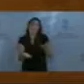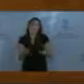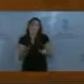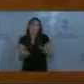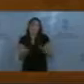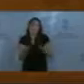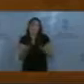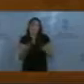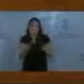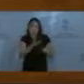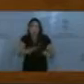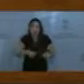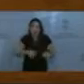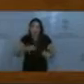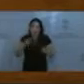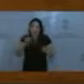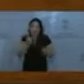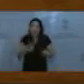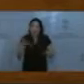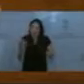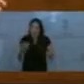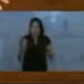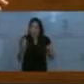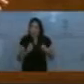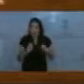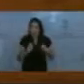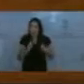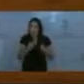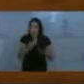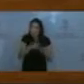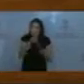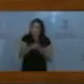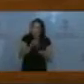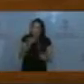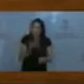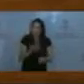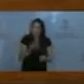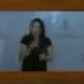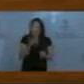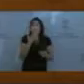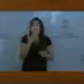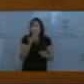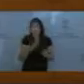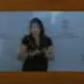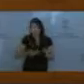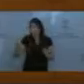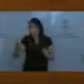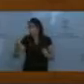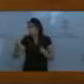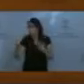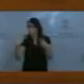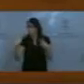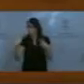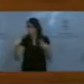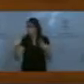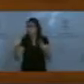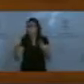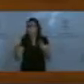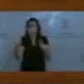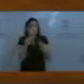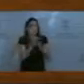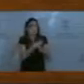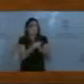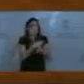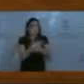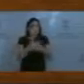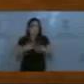debe residir y donde uno debe tributar. A partir de ahí, la huida fiscal usted la puede calificar como quiera. Yo quiero que los asturianos